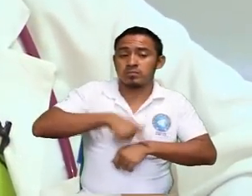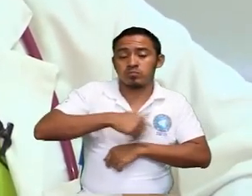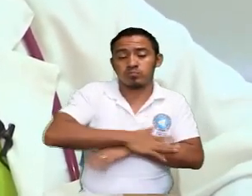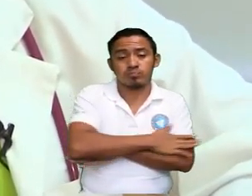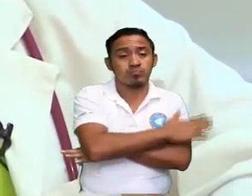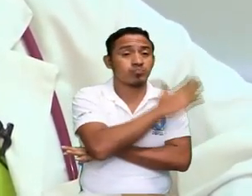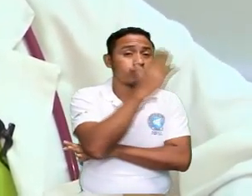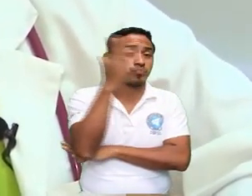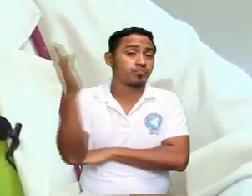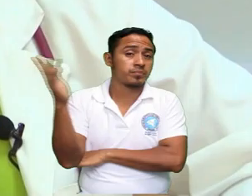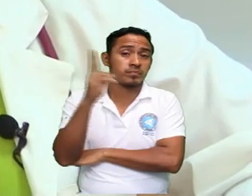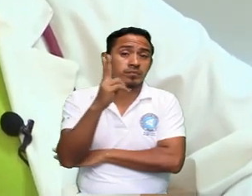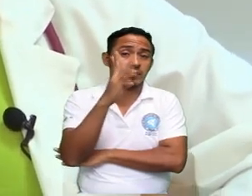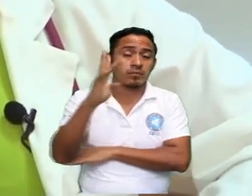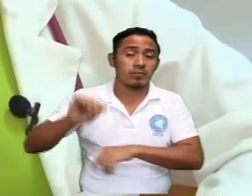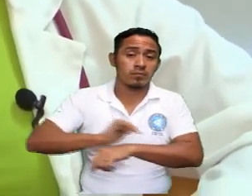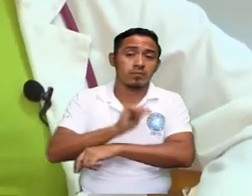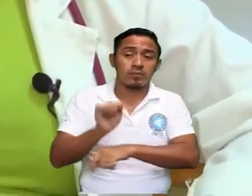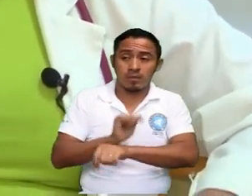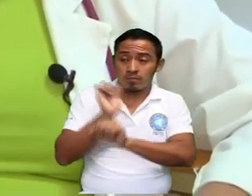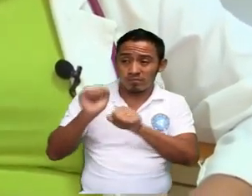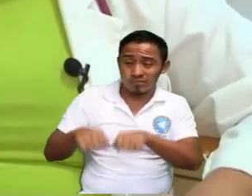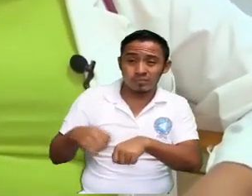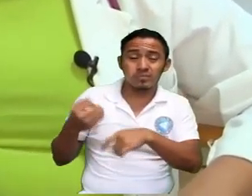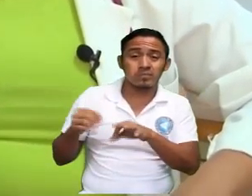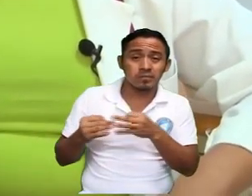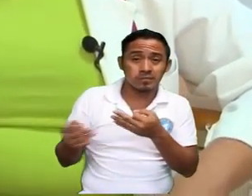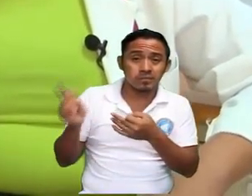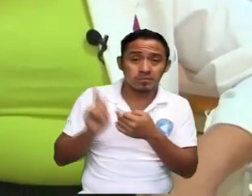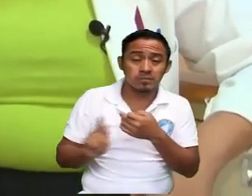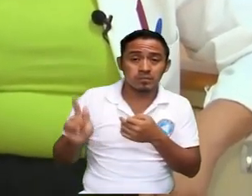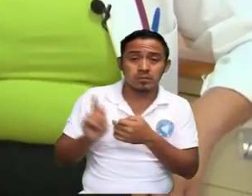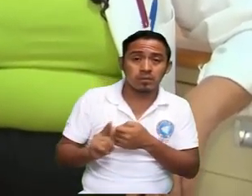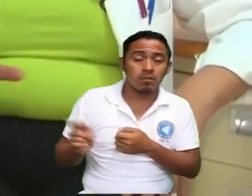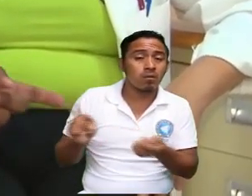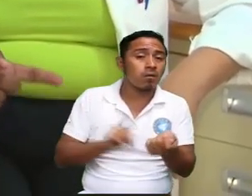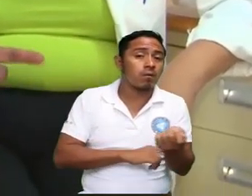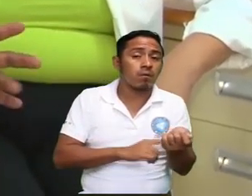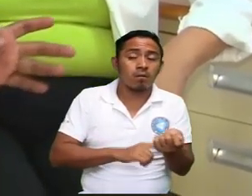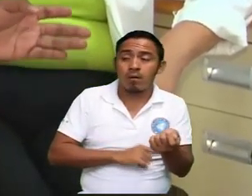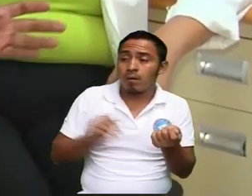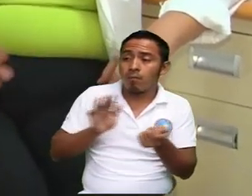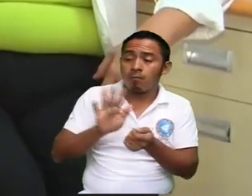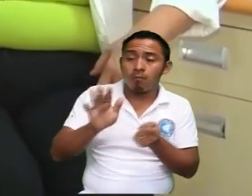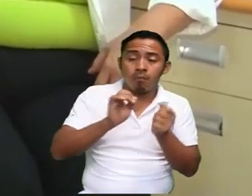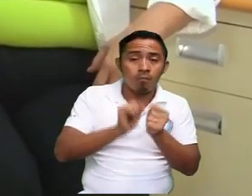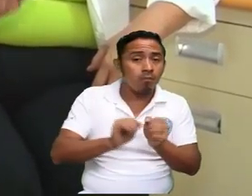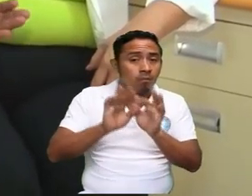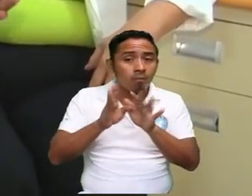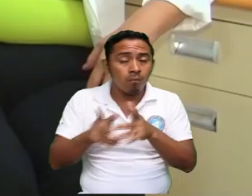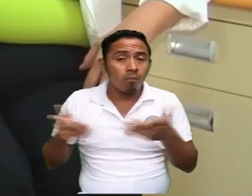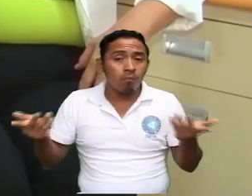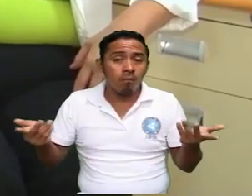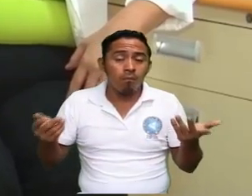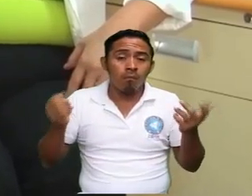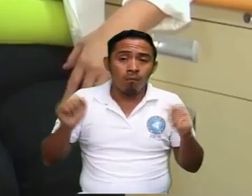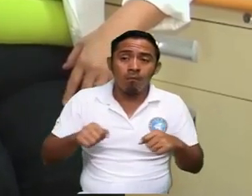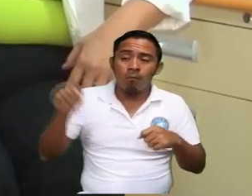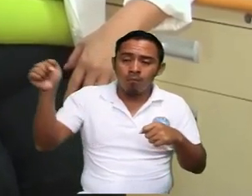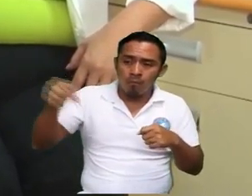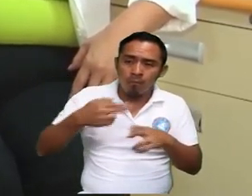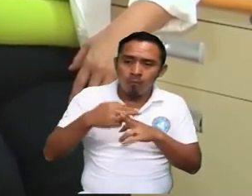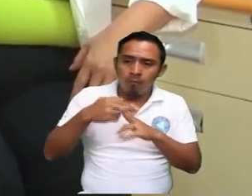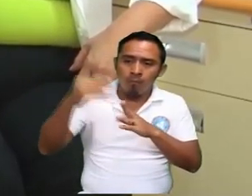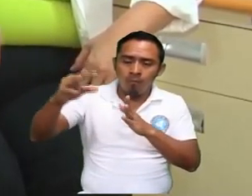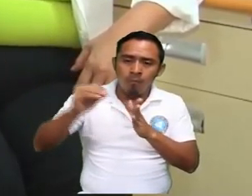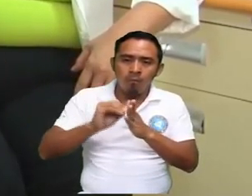día. Entonces, eso incluye familiares también, por si viene un tío, un hermano de la muchacha o del muchacho, ya lo incluyen en la lista,